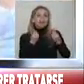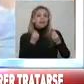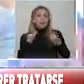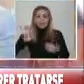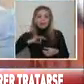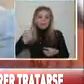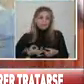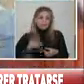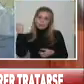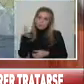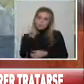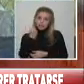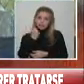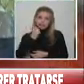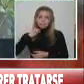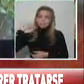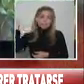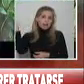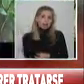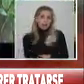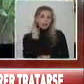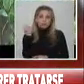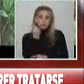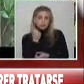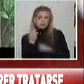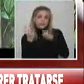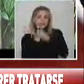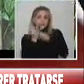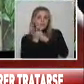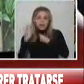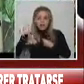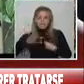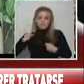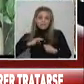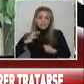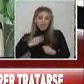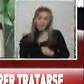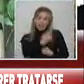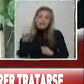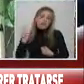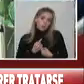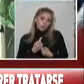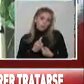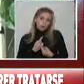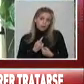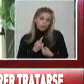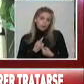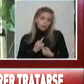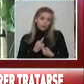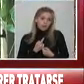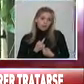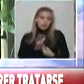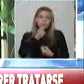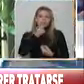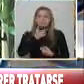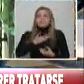lo posible para preservarla, para conservarla, para disfrutarla y para evolucionar. Para los que creen en Dios. Para todos, Mauro. No, la mitad de la humanidad el que no cree